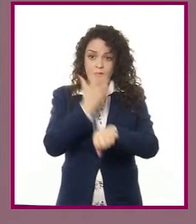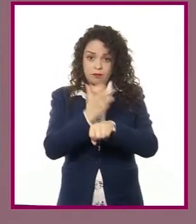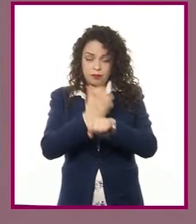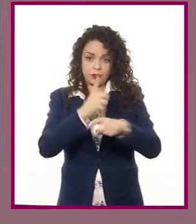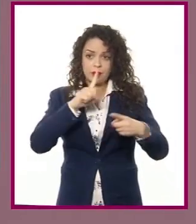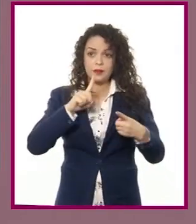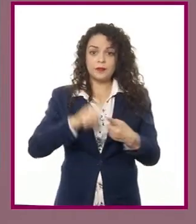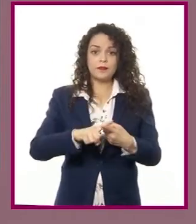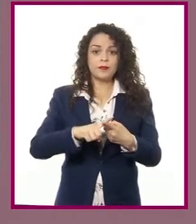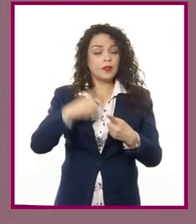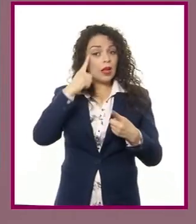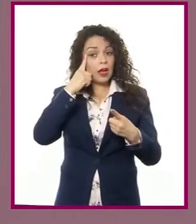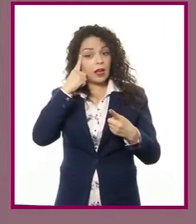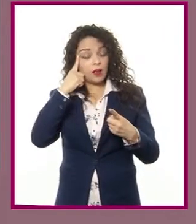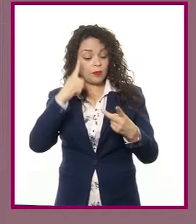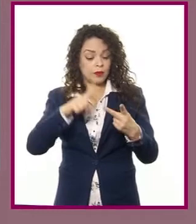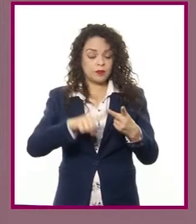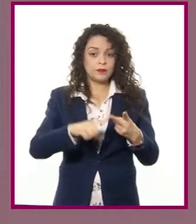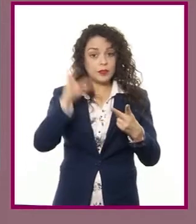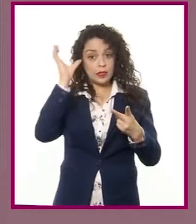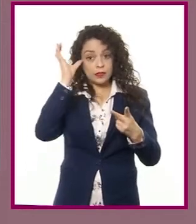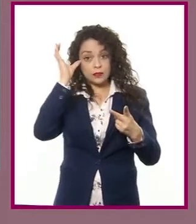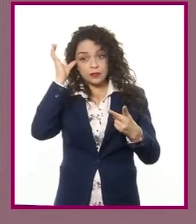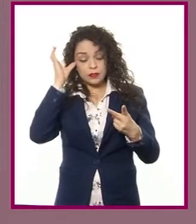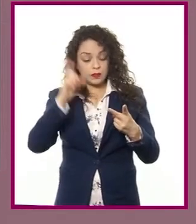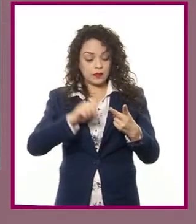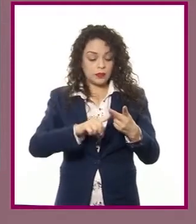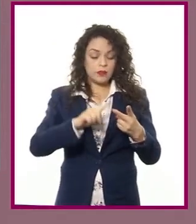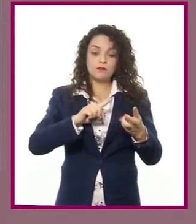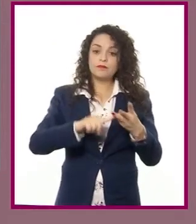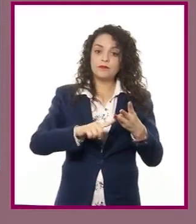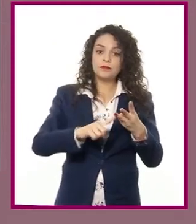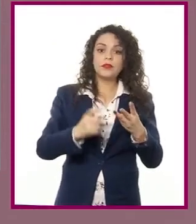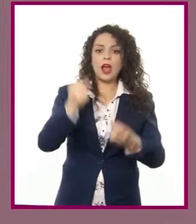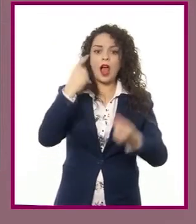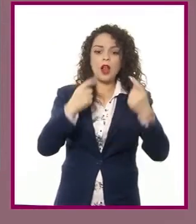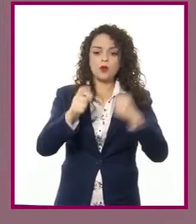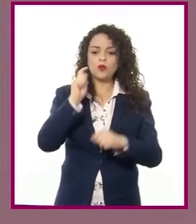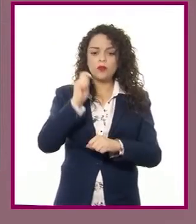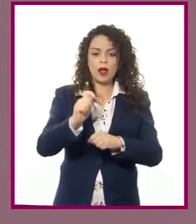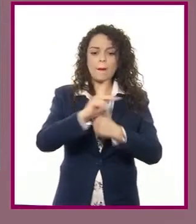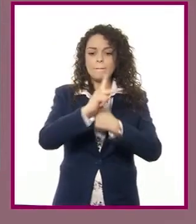Unidos, Japón, China y algunas naciones europeas.